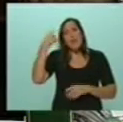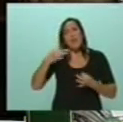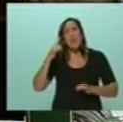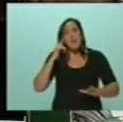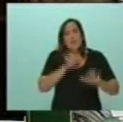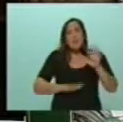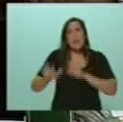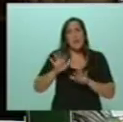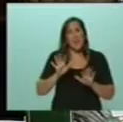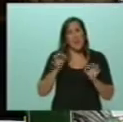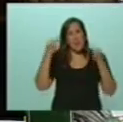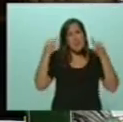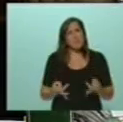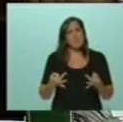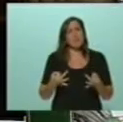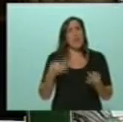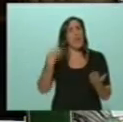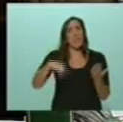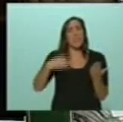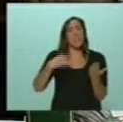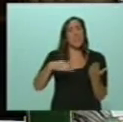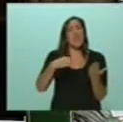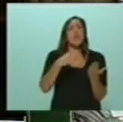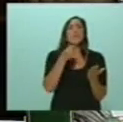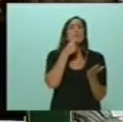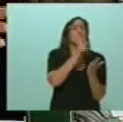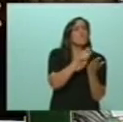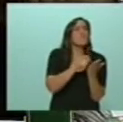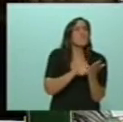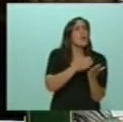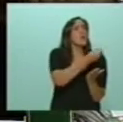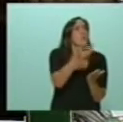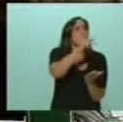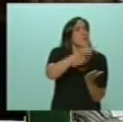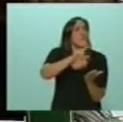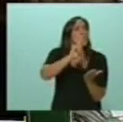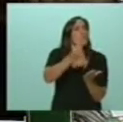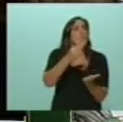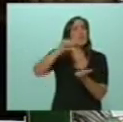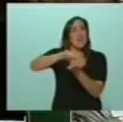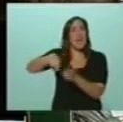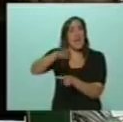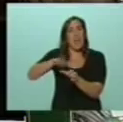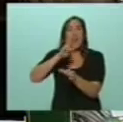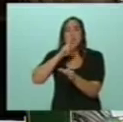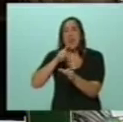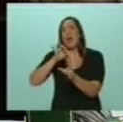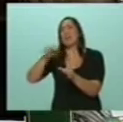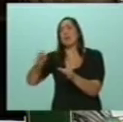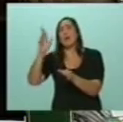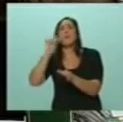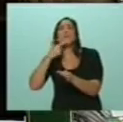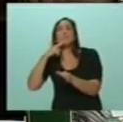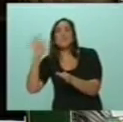muy sencillo hacerlo porque habría que hacer un relevamiento entre las personas que fallecieron en la ciudad de La Plata, o en Berisso, o en